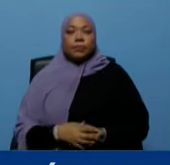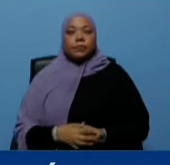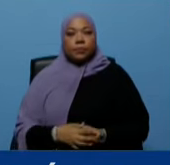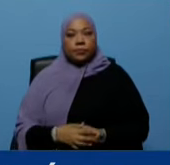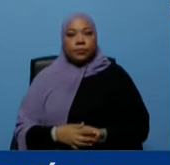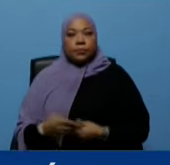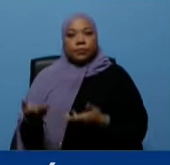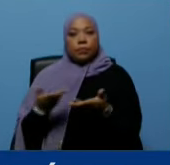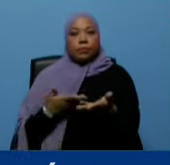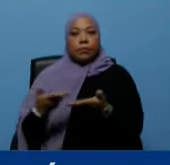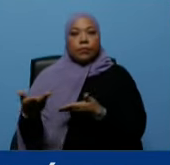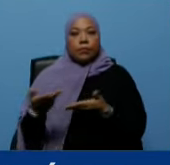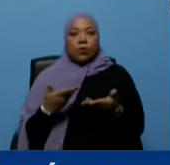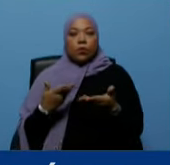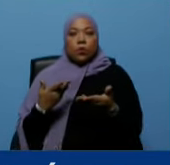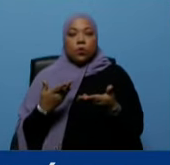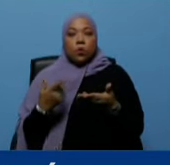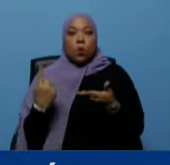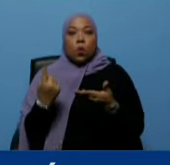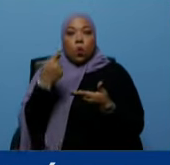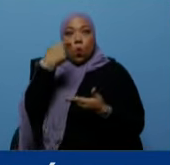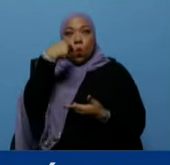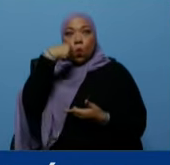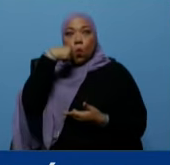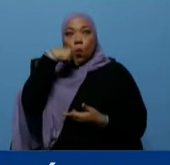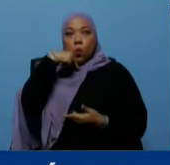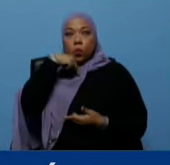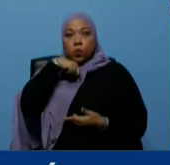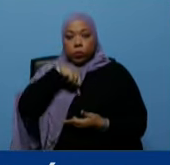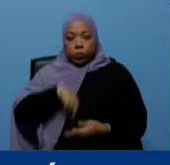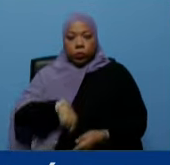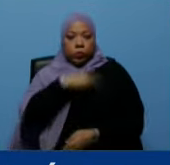el servicio de gastroenterología del Hospital